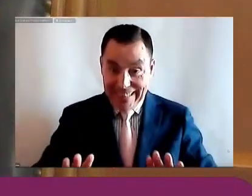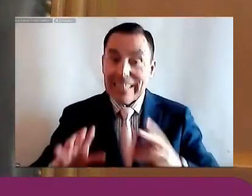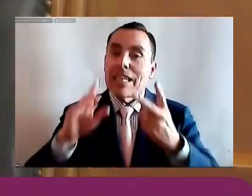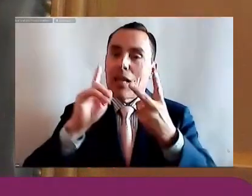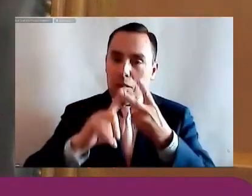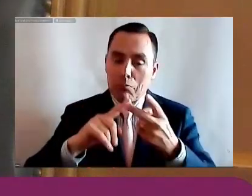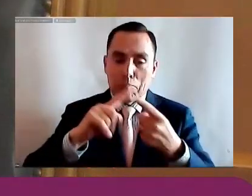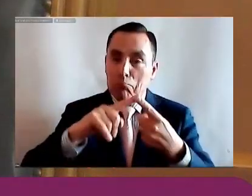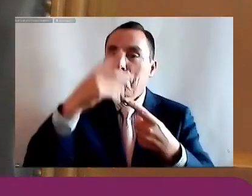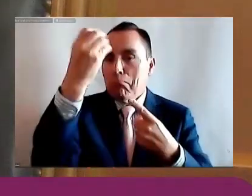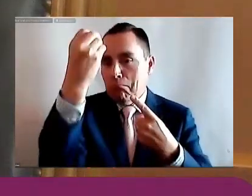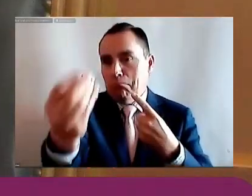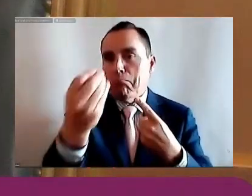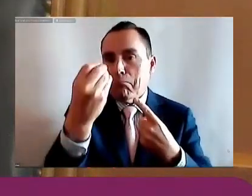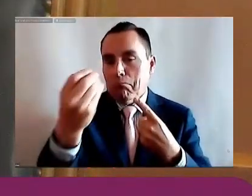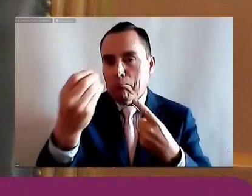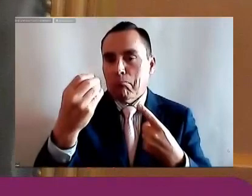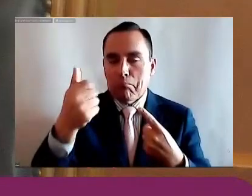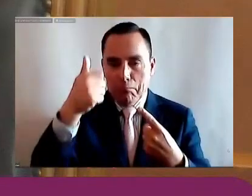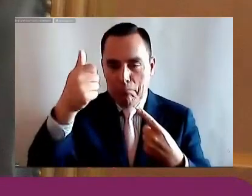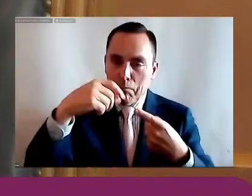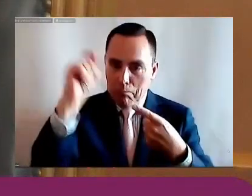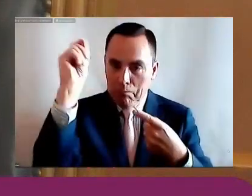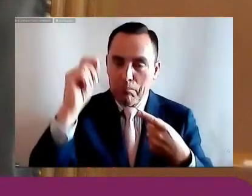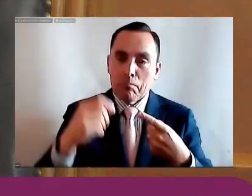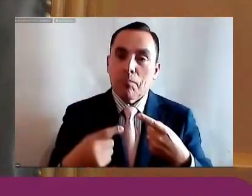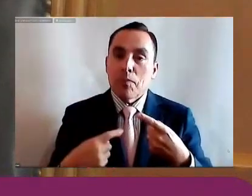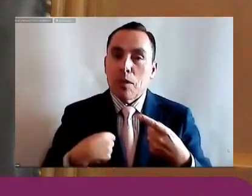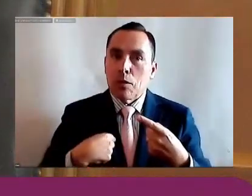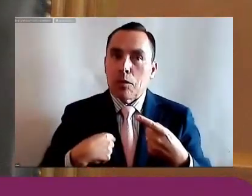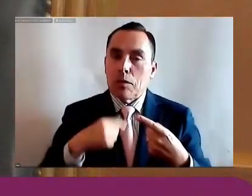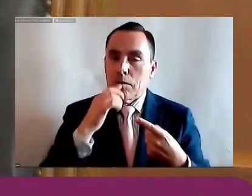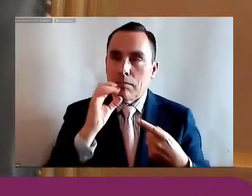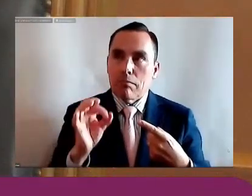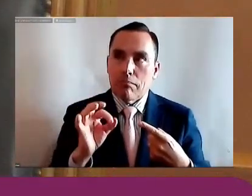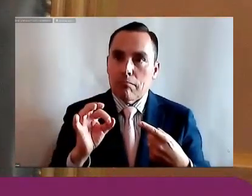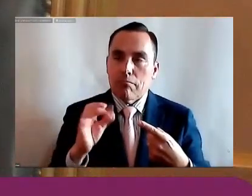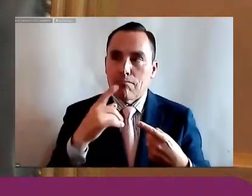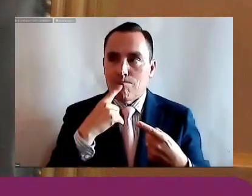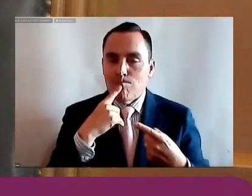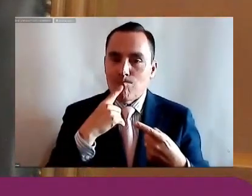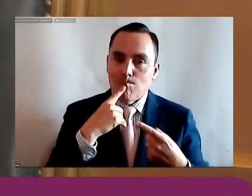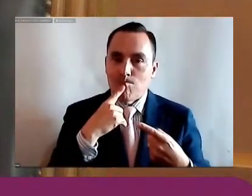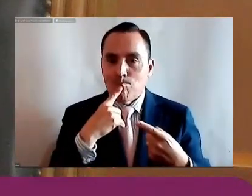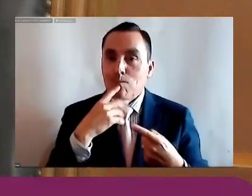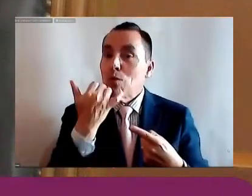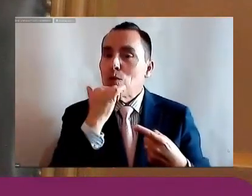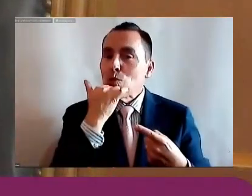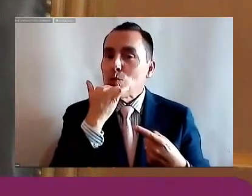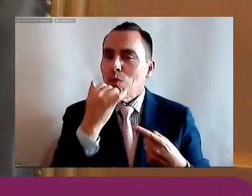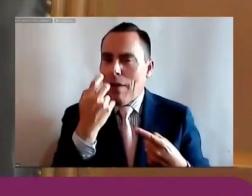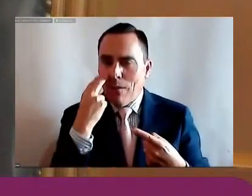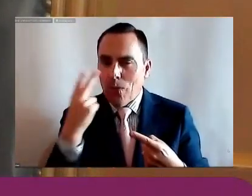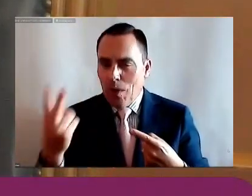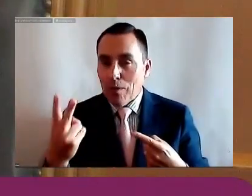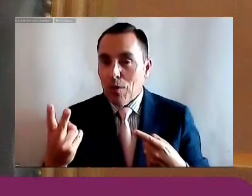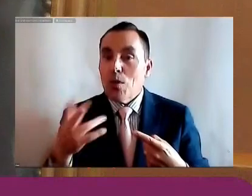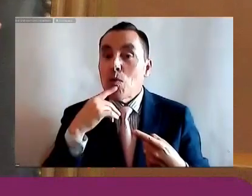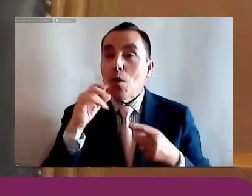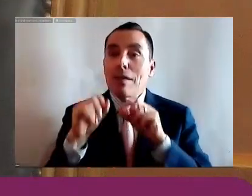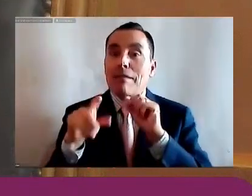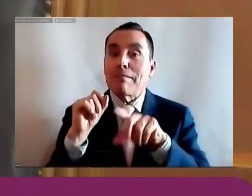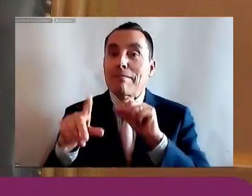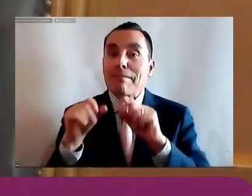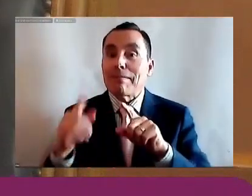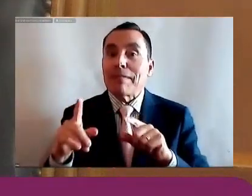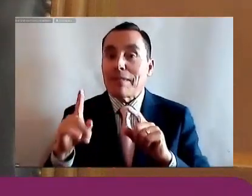destacable. Tampoco me resisto a decir que hay una, búsquenlo en YouTube, la defensa que se hizo por parte de las magistradas